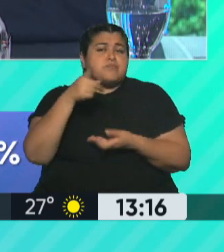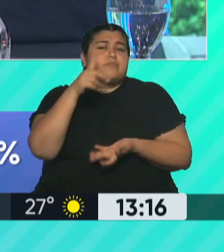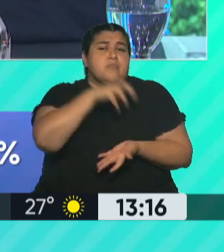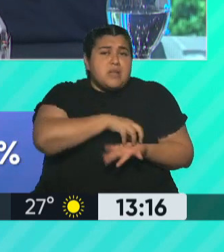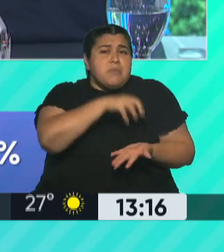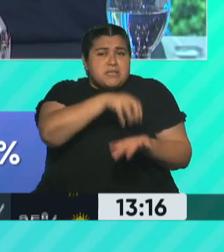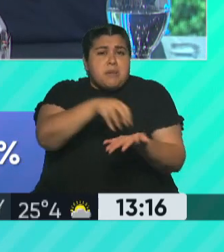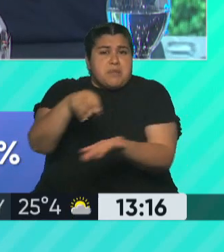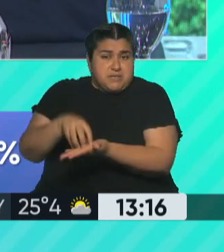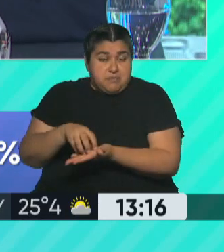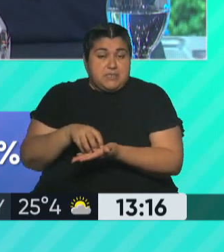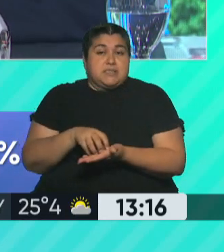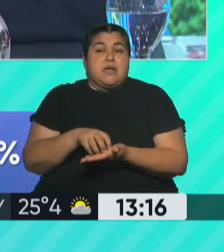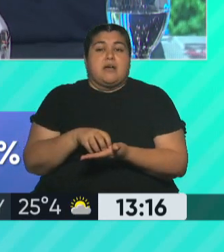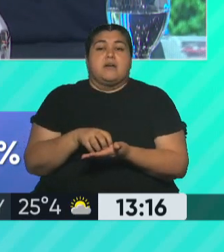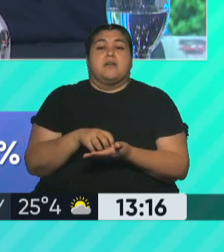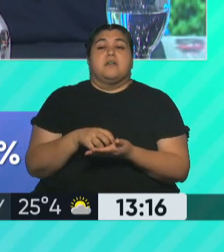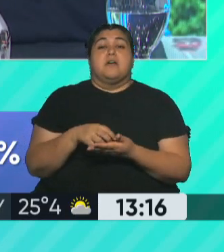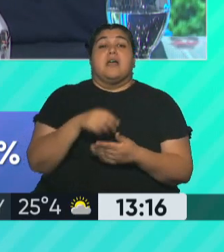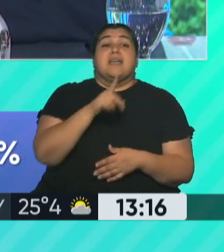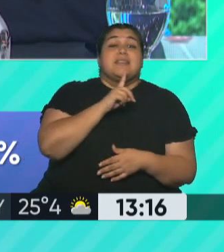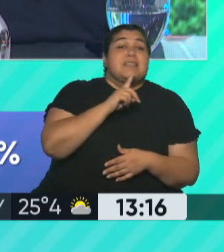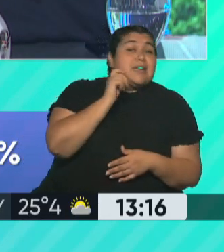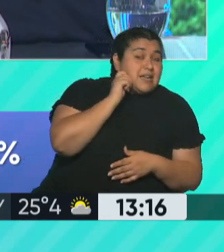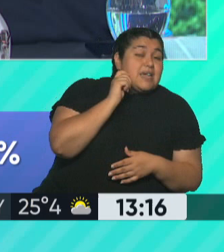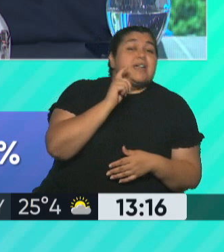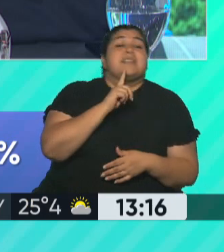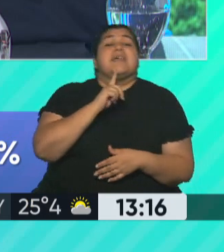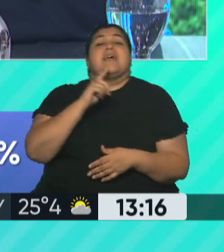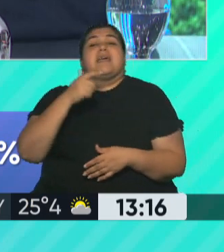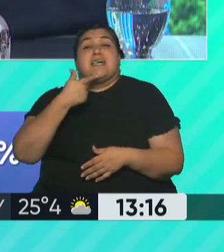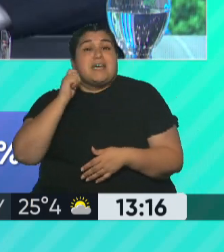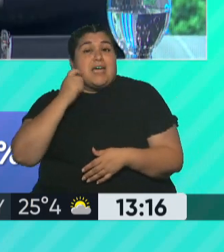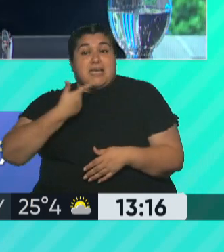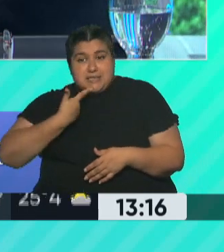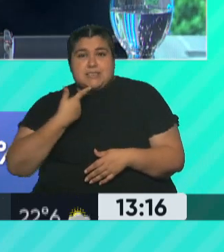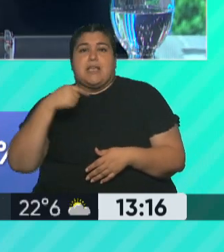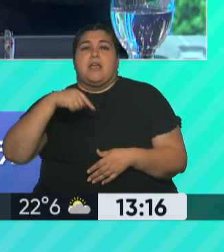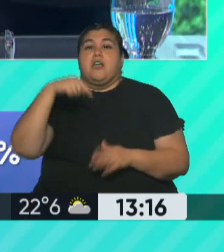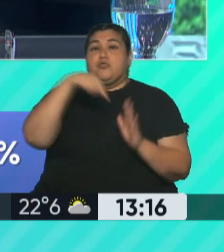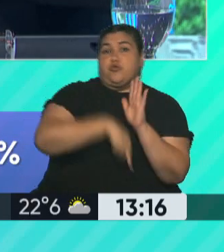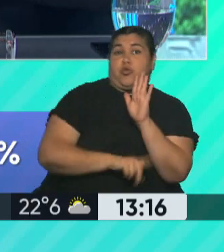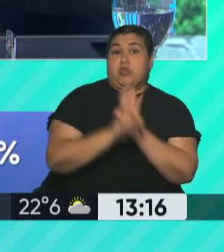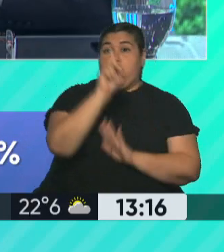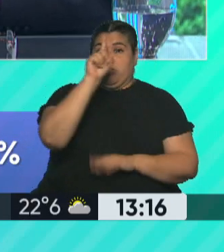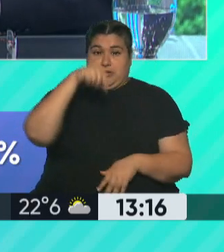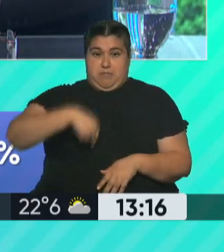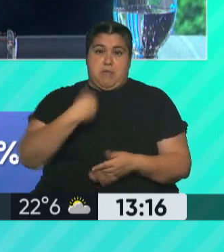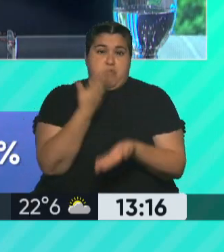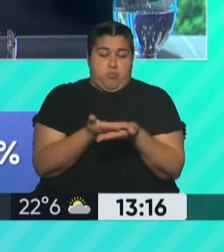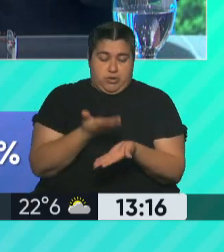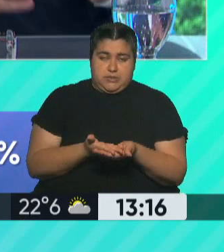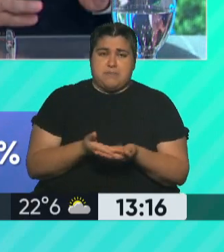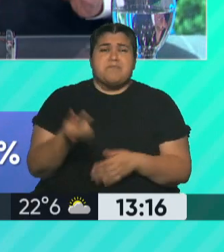dos transportistas es decir tgn y tgs transportadoras Gas del Norte transportadoras Gas del sur todas empresas privadas y lo que dicen es lo